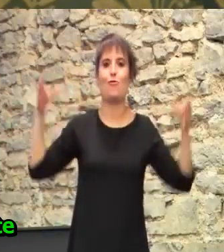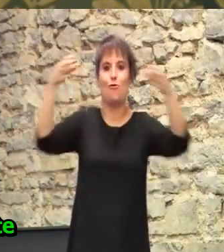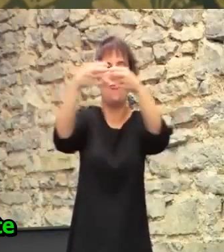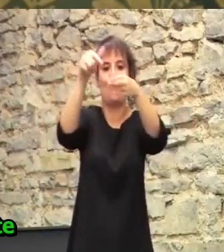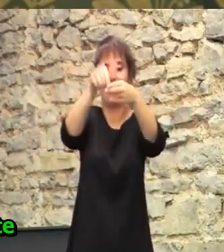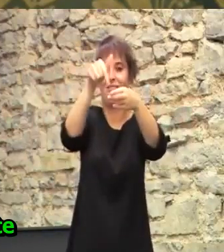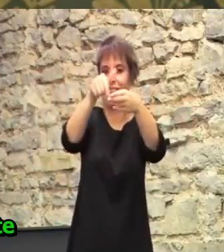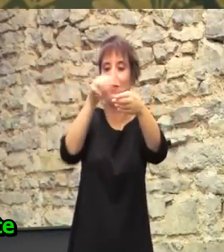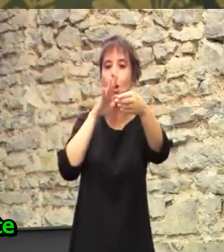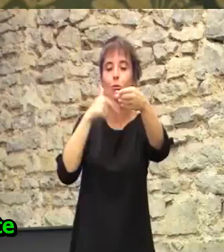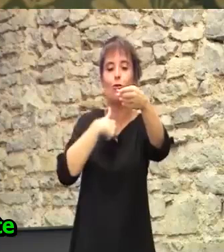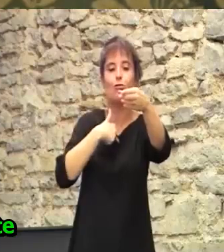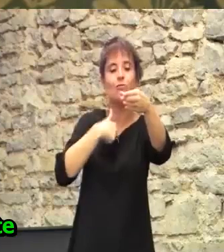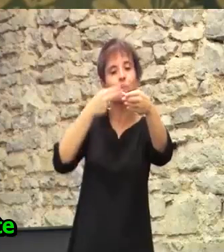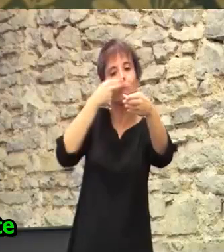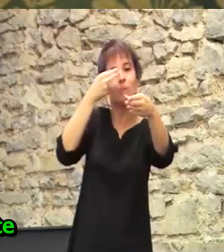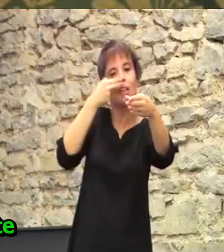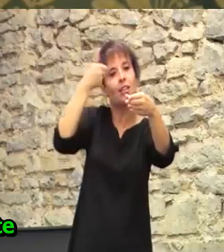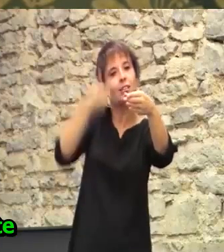interesaba fundamentalmente